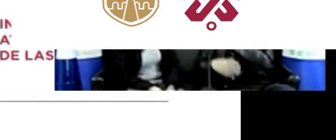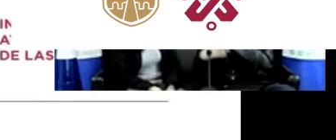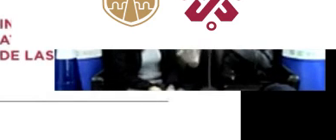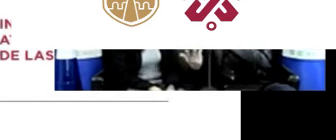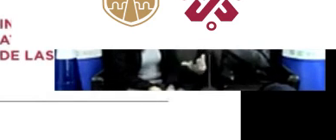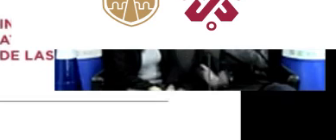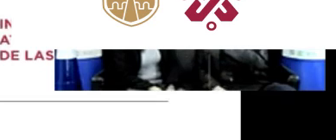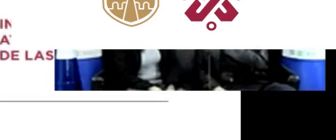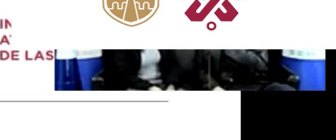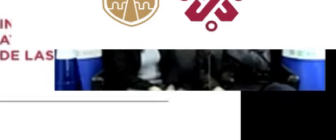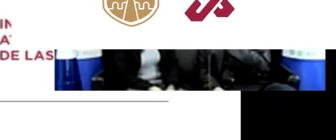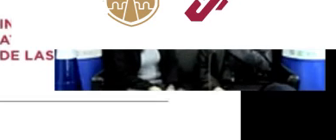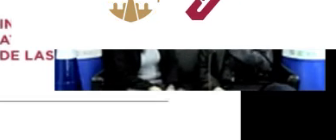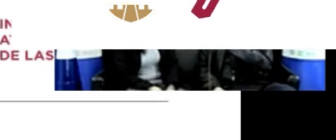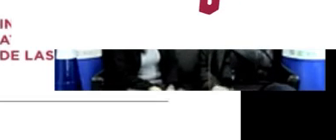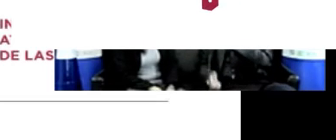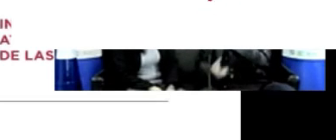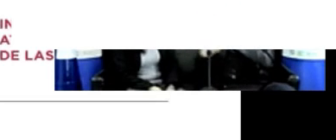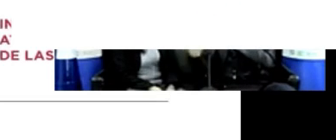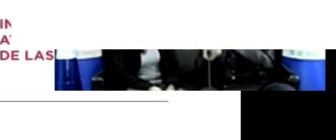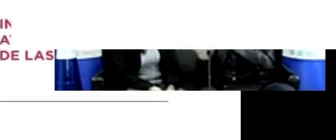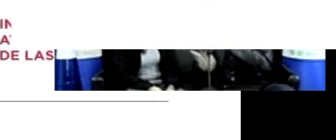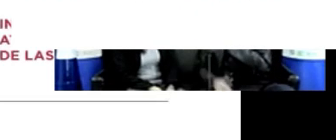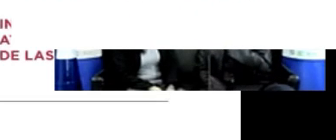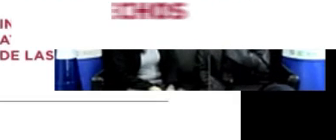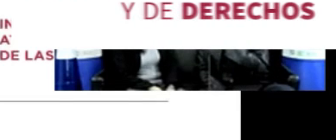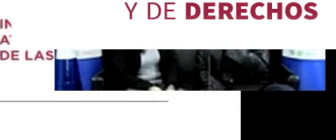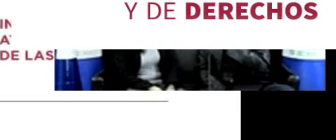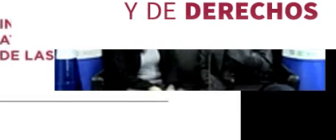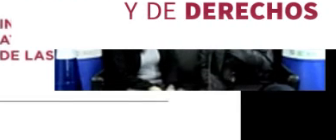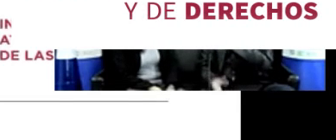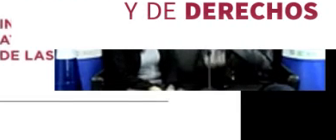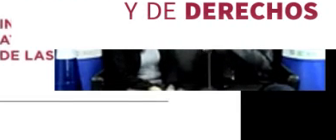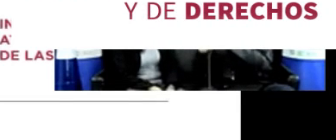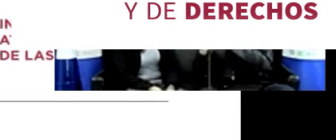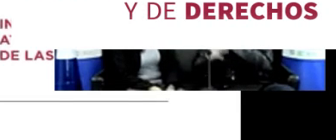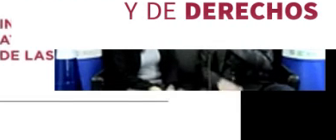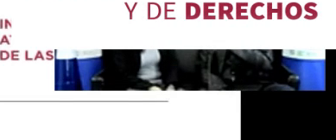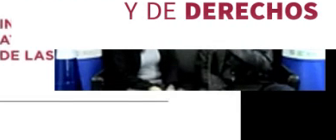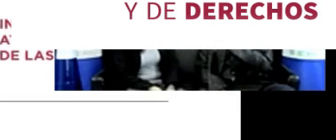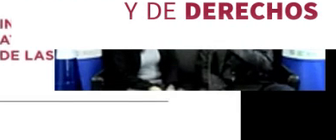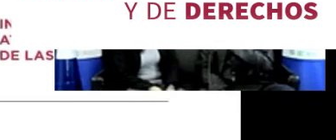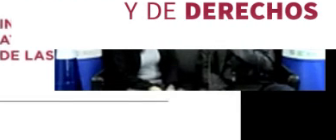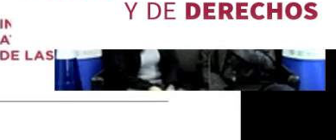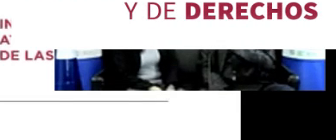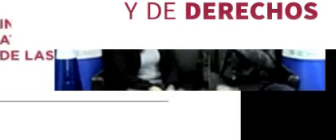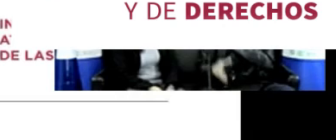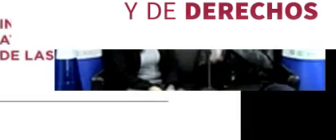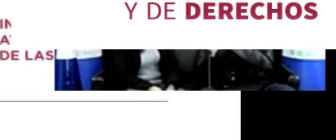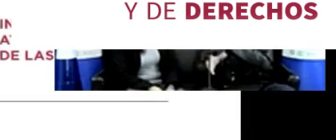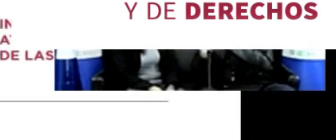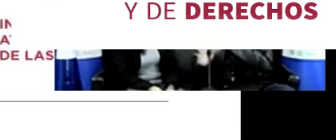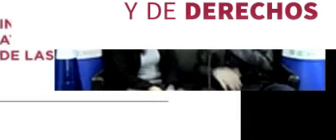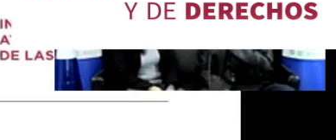hacer un análisis funcional de la conducta, es decir, qué elementos del entorno son los que detonan el consumo,